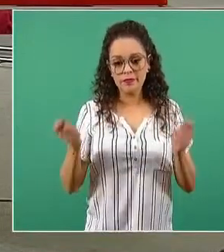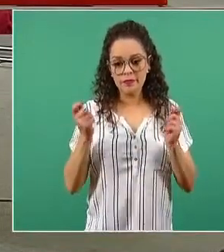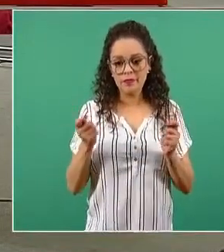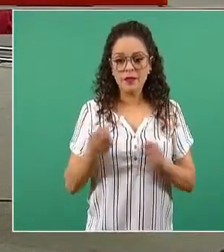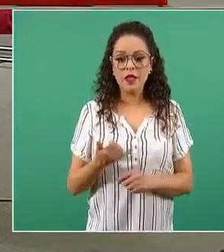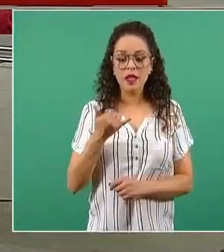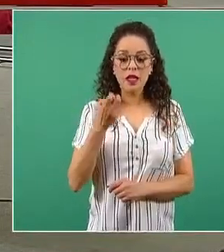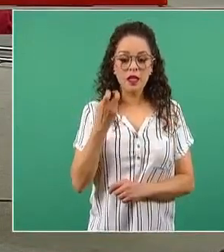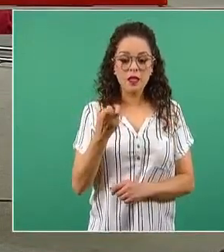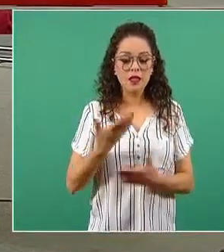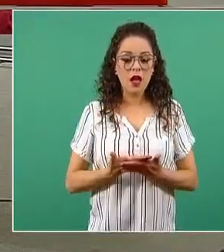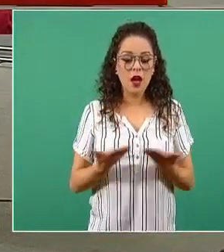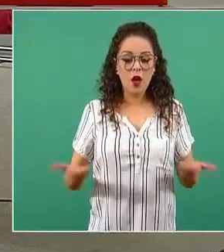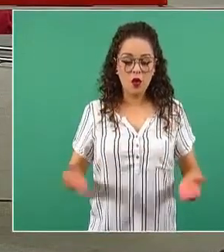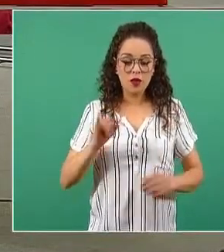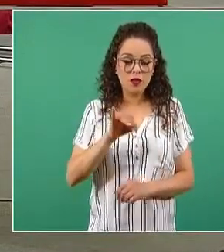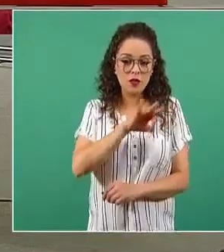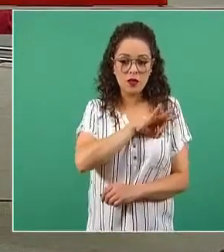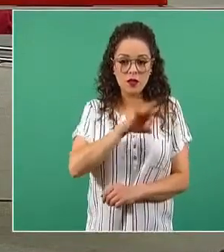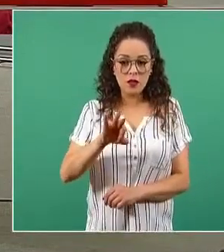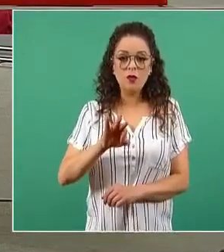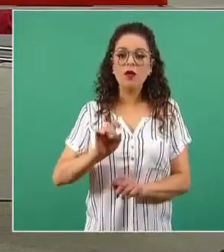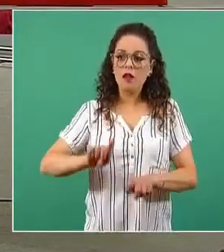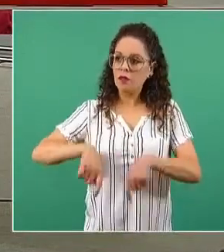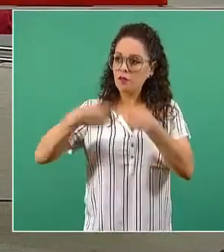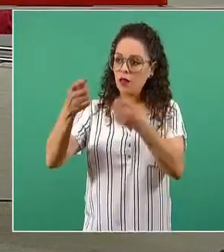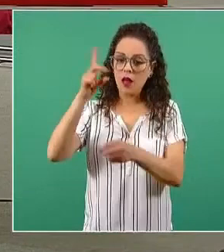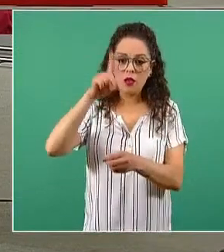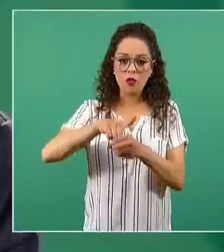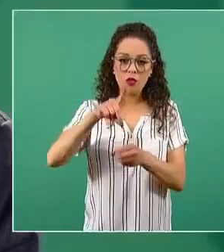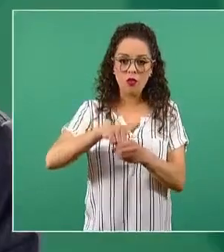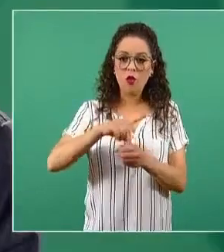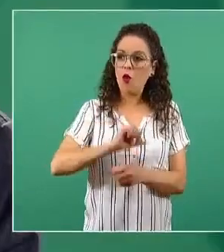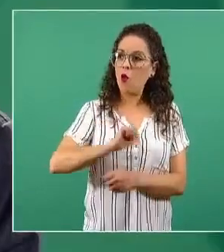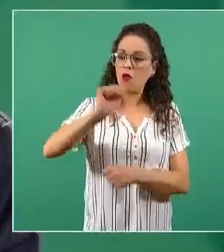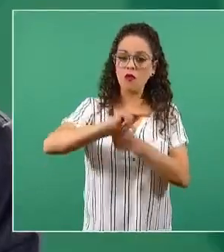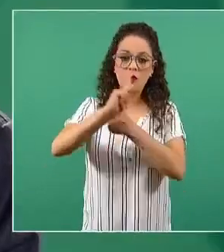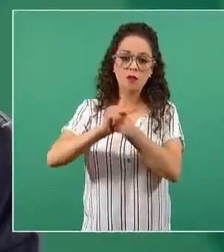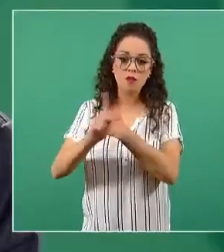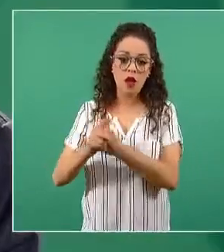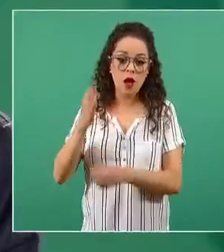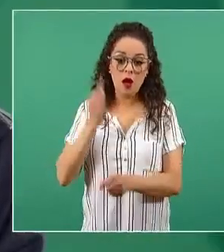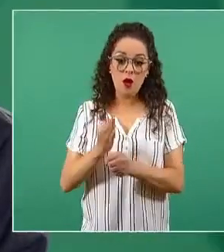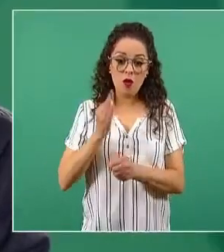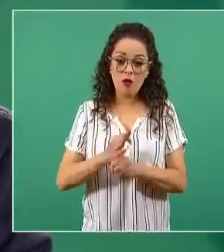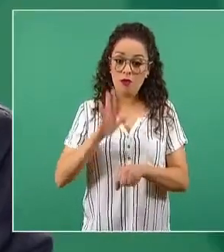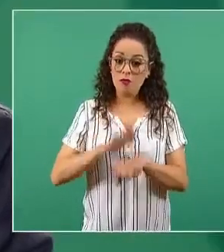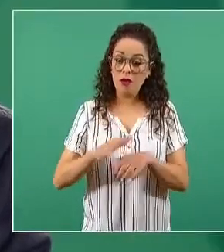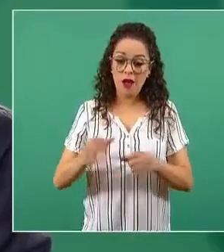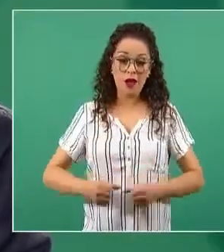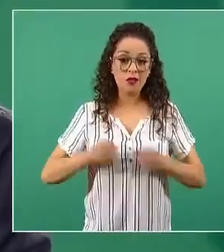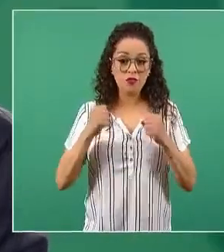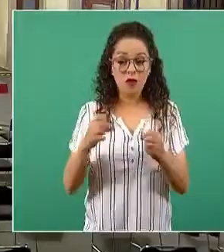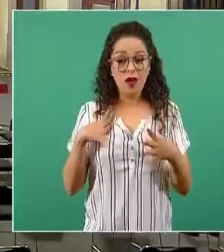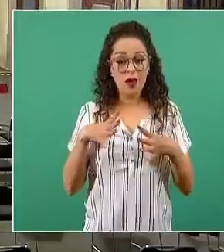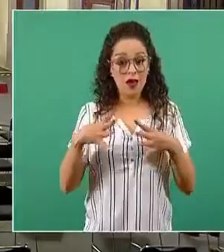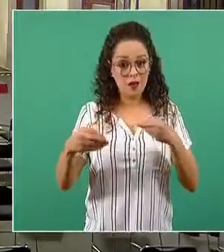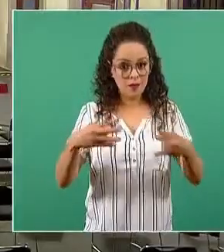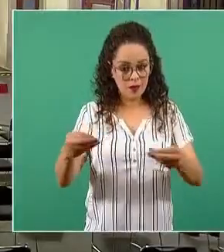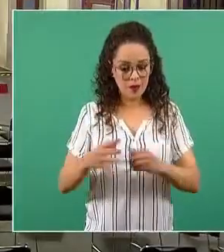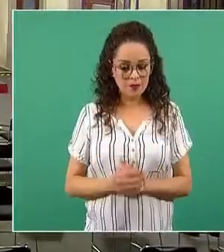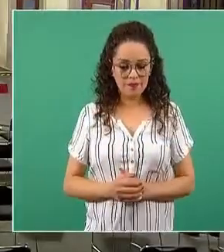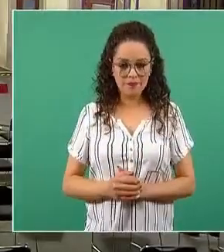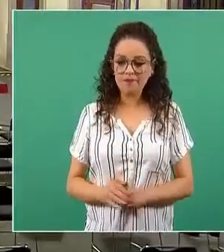posibilidades de hacer donativos a otros países que en este momento enfrentan la epidemia. Termino con lo que